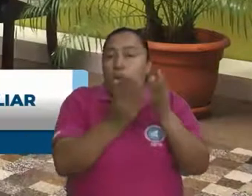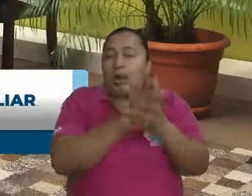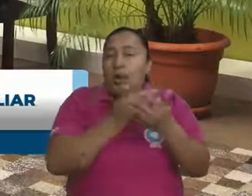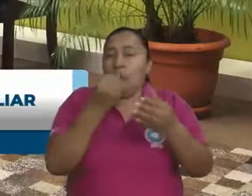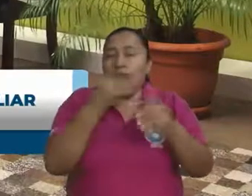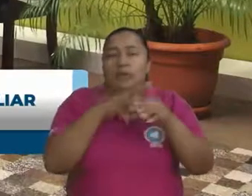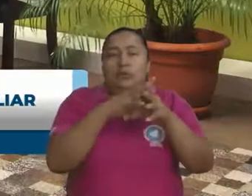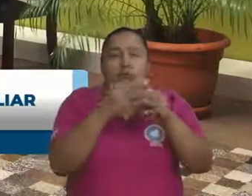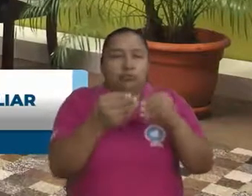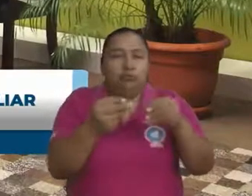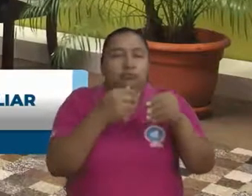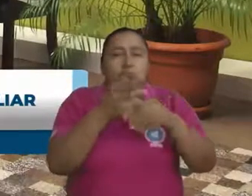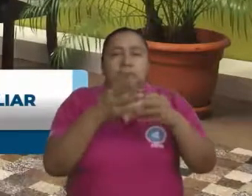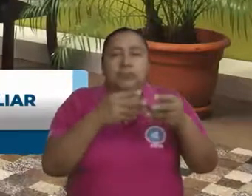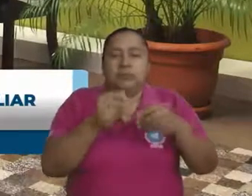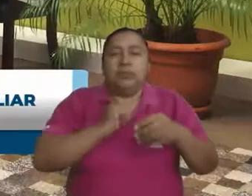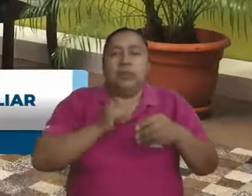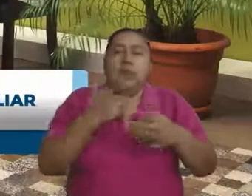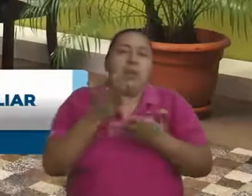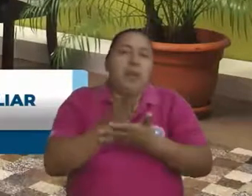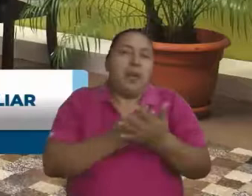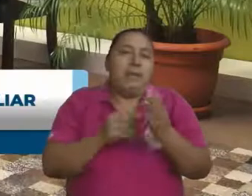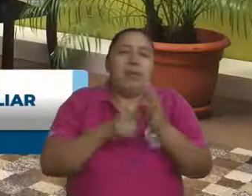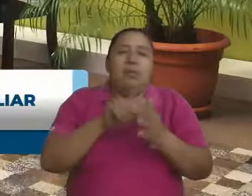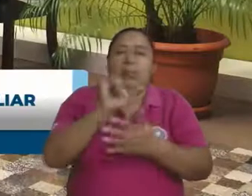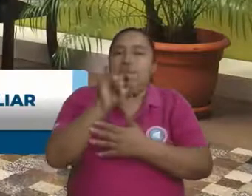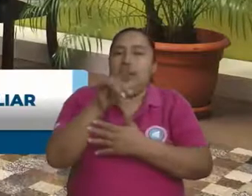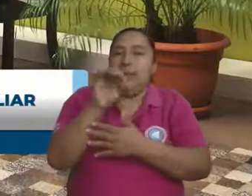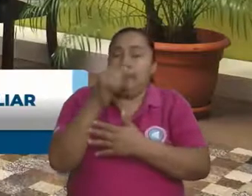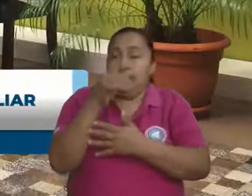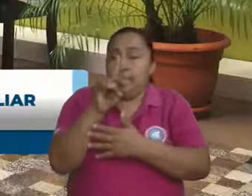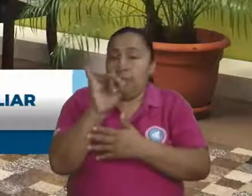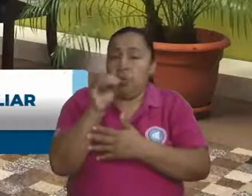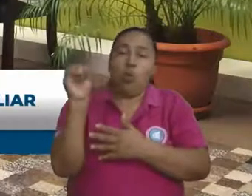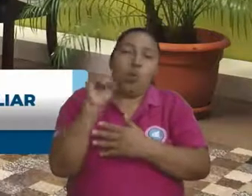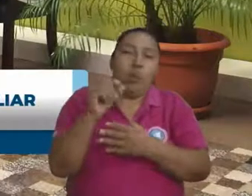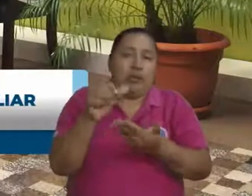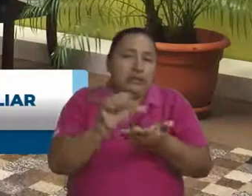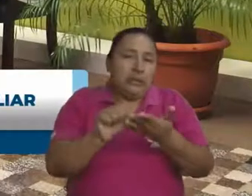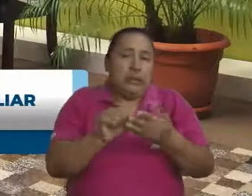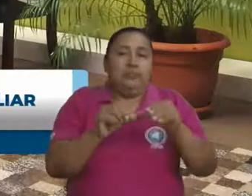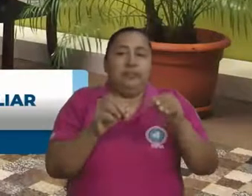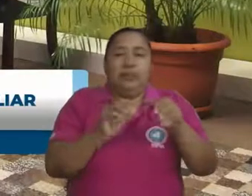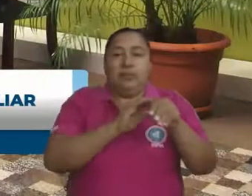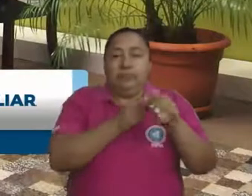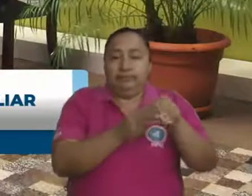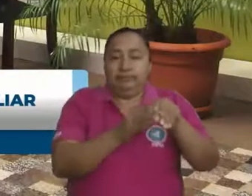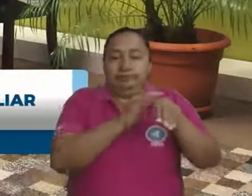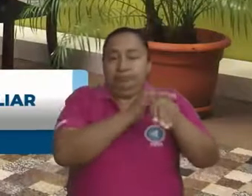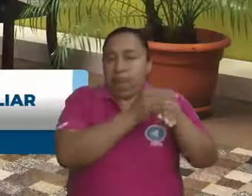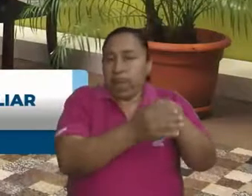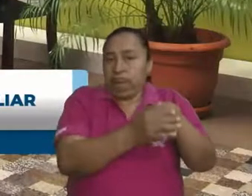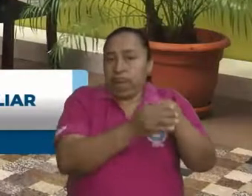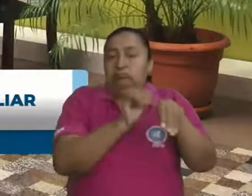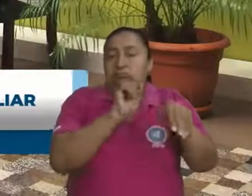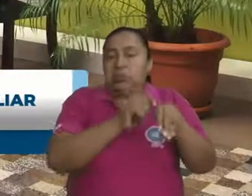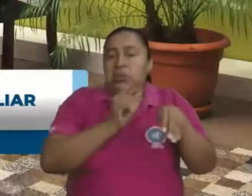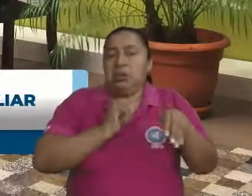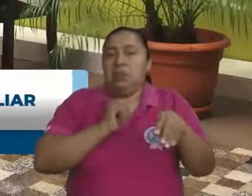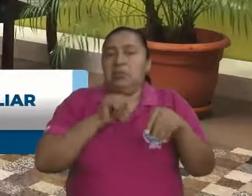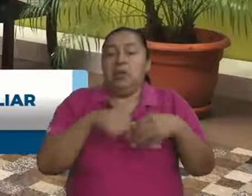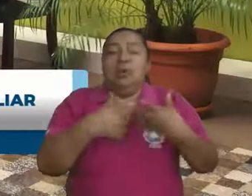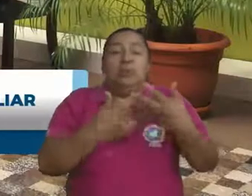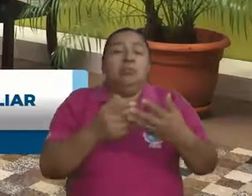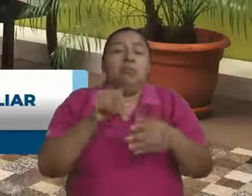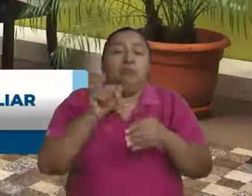alimentos, principalmente aquellos alimentos que contienen lípidos o grasas. Esto escinde las estructuras de la